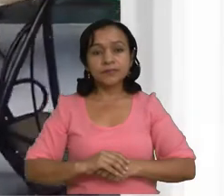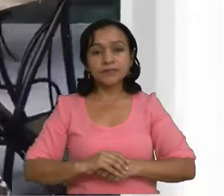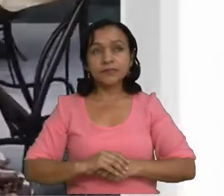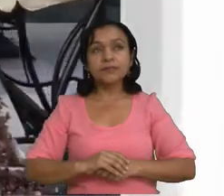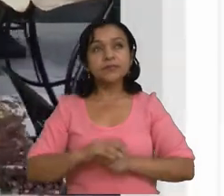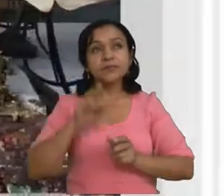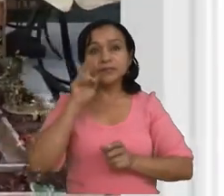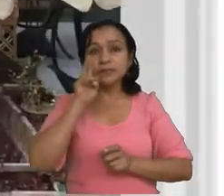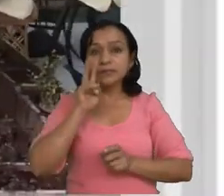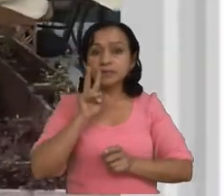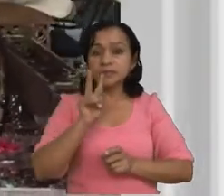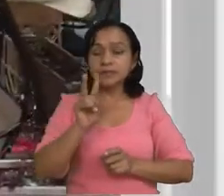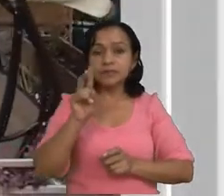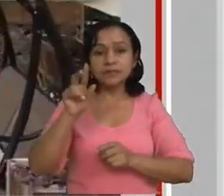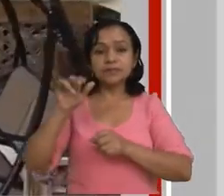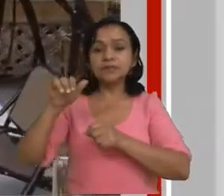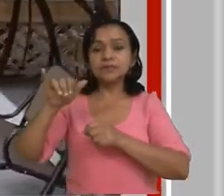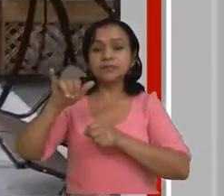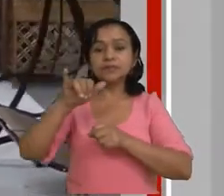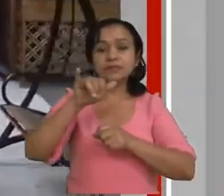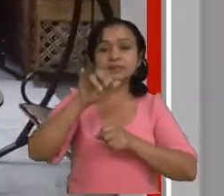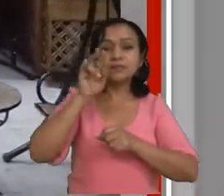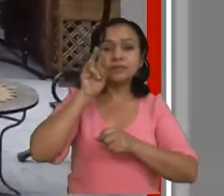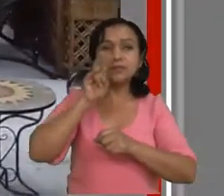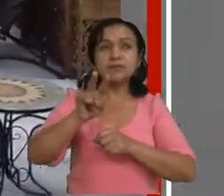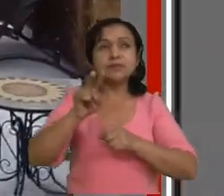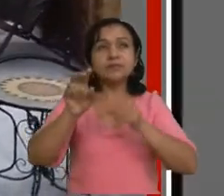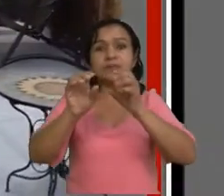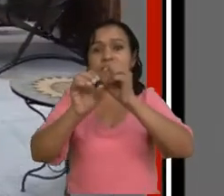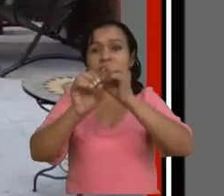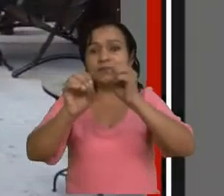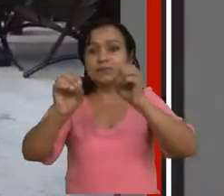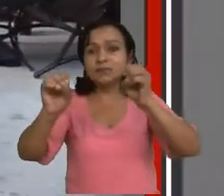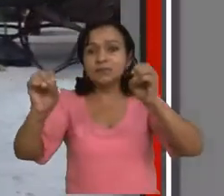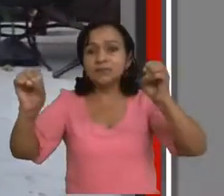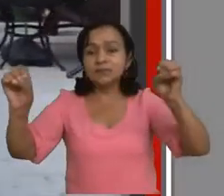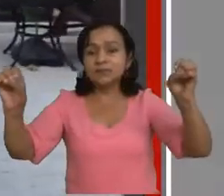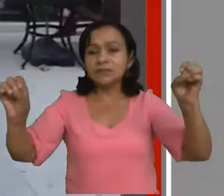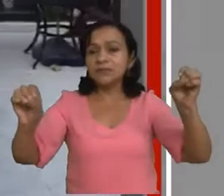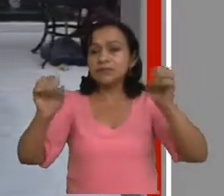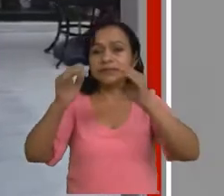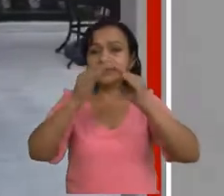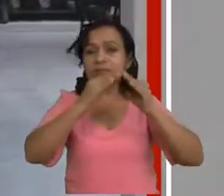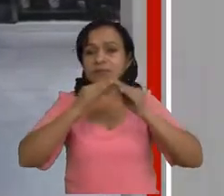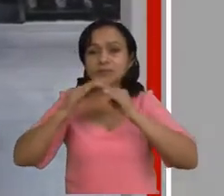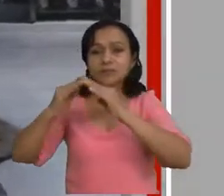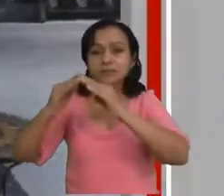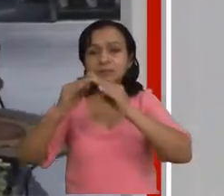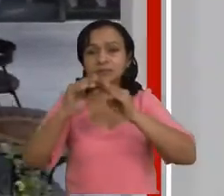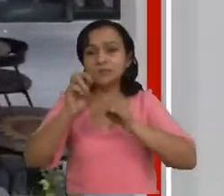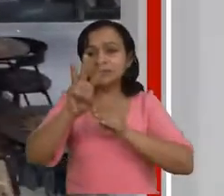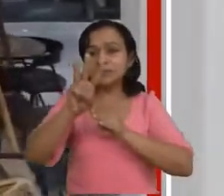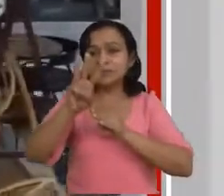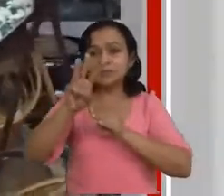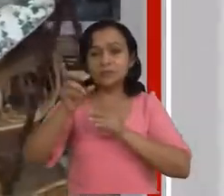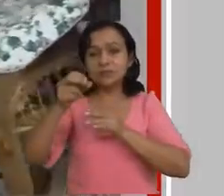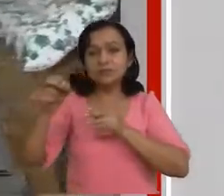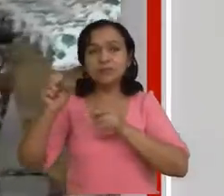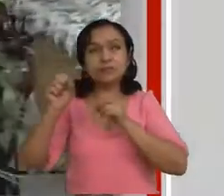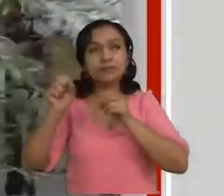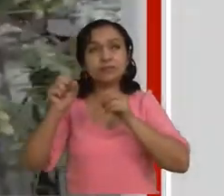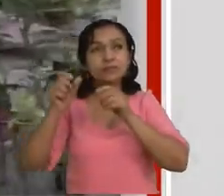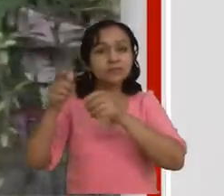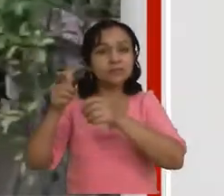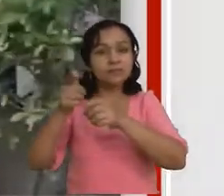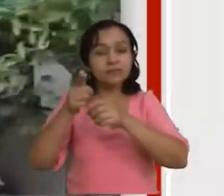Imágenes grabadas por drones muestran las calles casi desiertas de la ciudad Wuhan, en la provincia de Hubei. El video publicado por